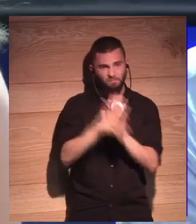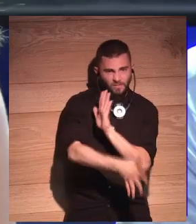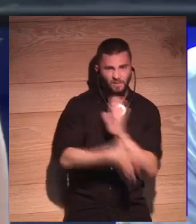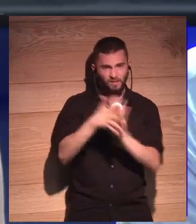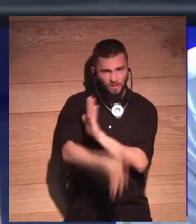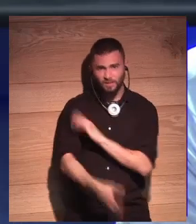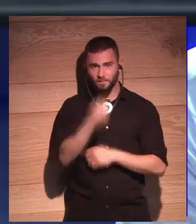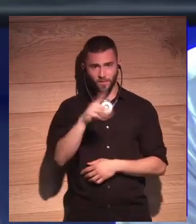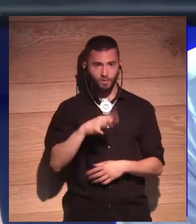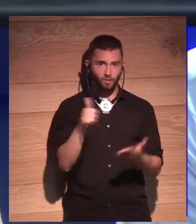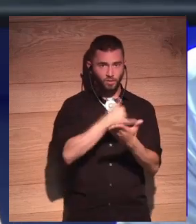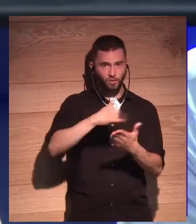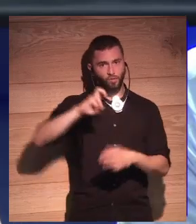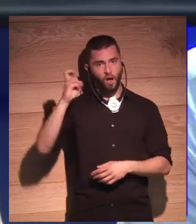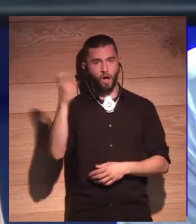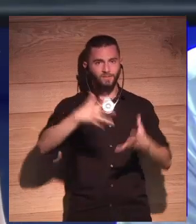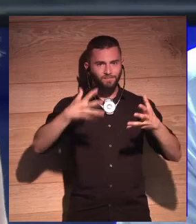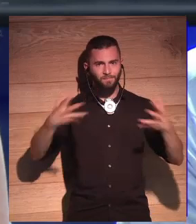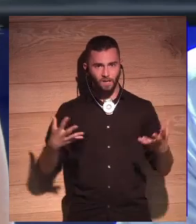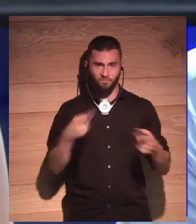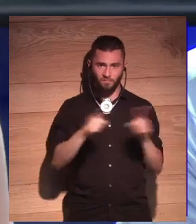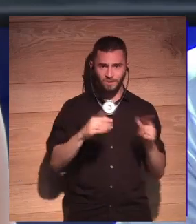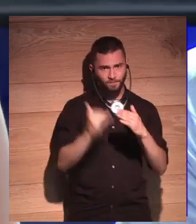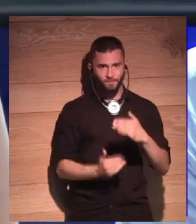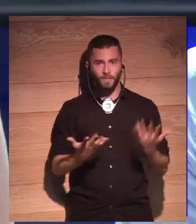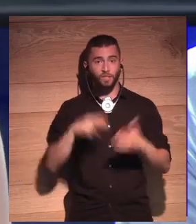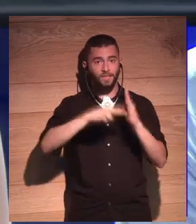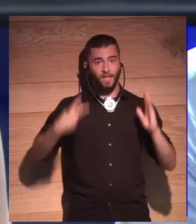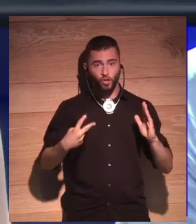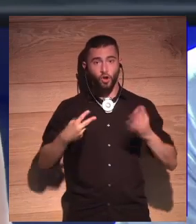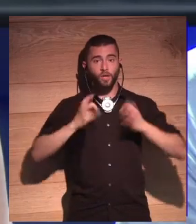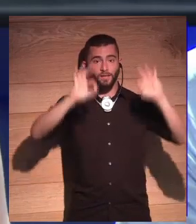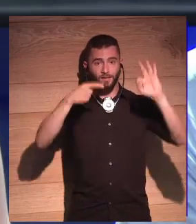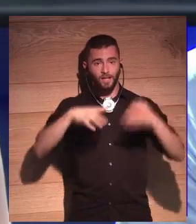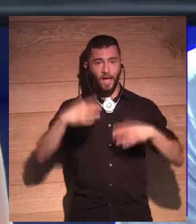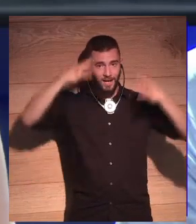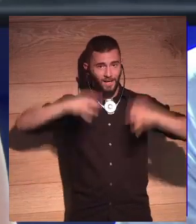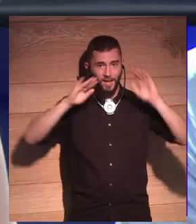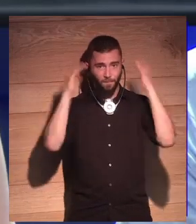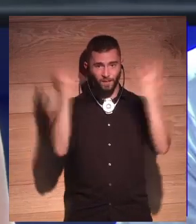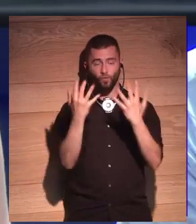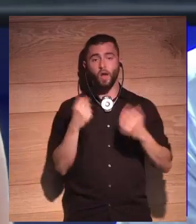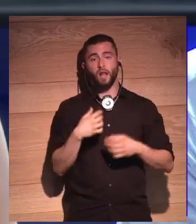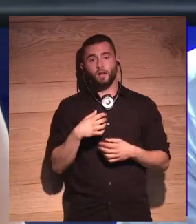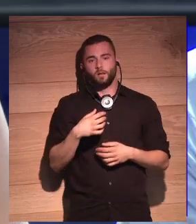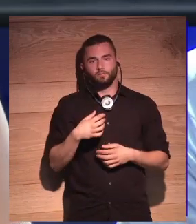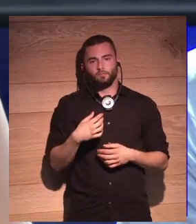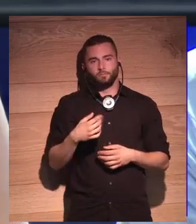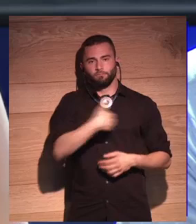en otras asignaturas. Y ahí la tecnología, y en particular la realidad virtual, puede jugar un gran